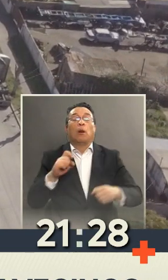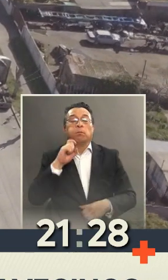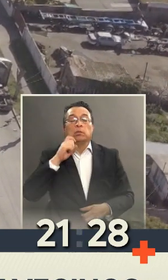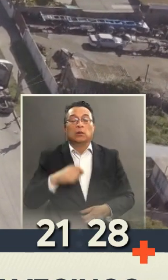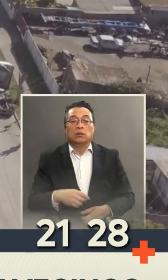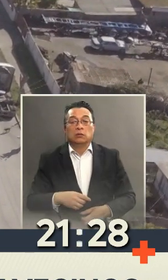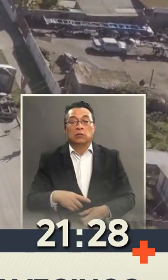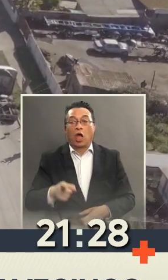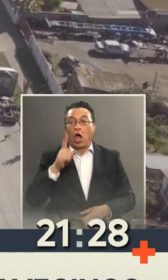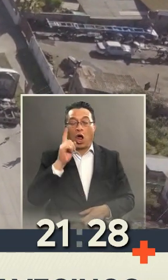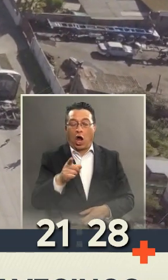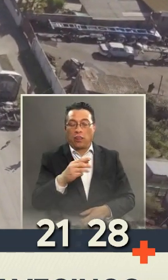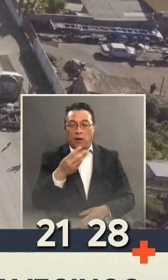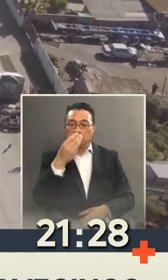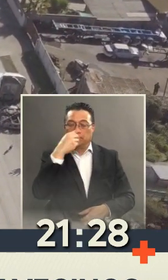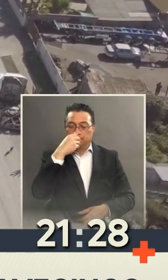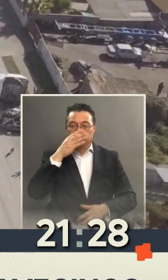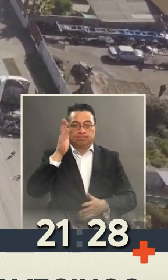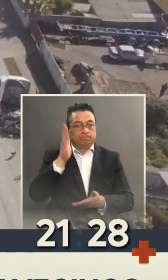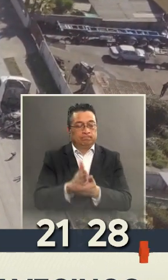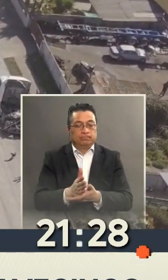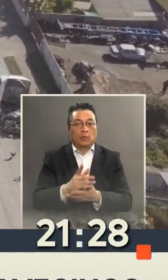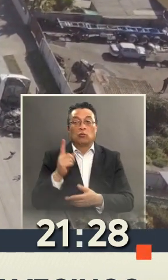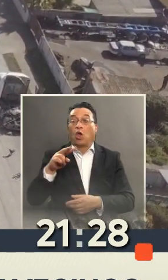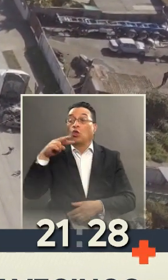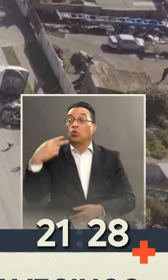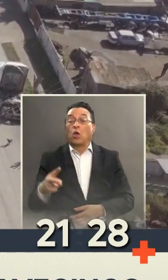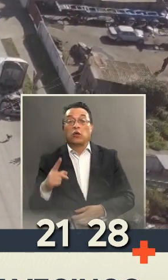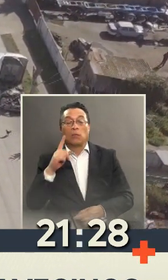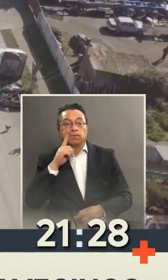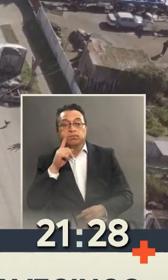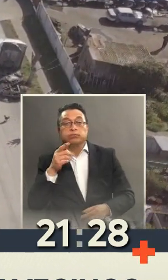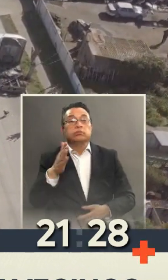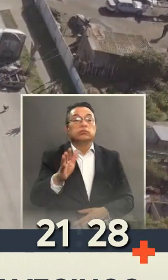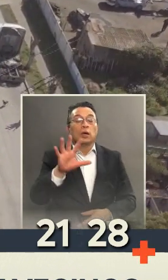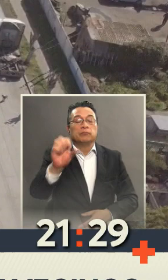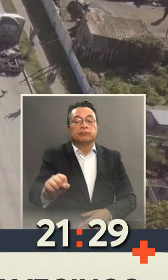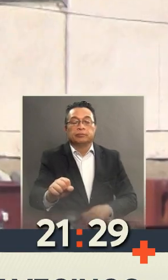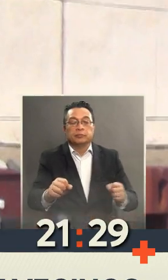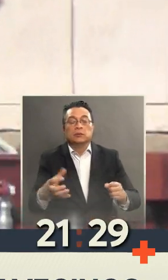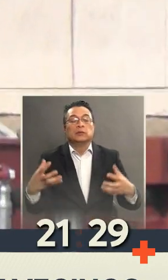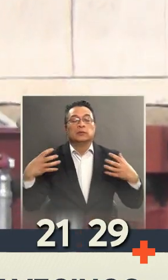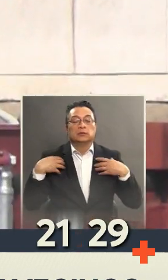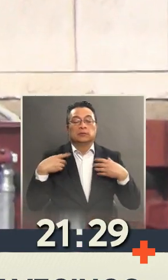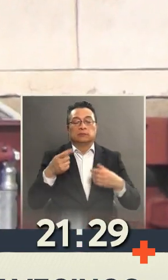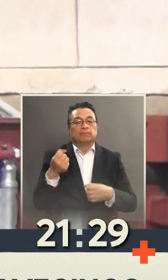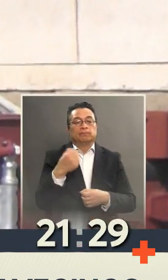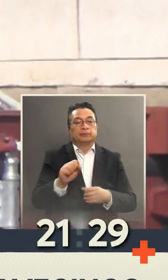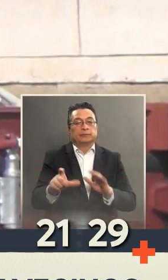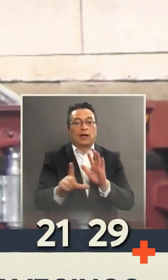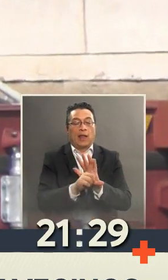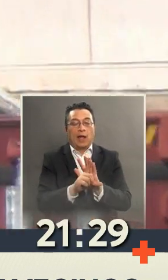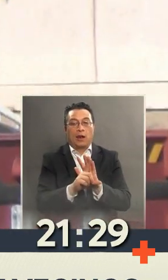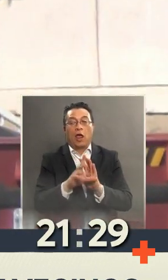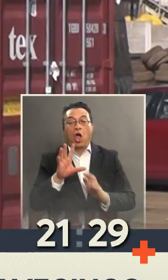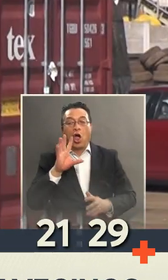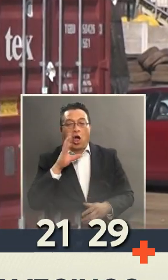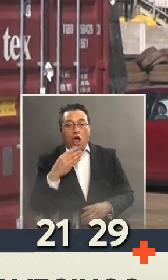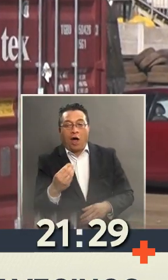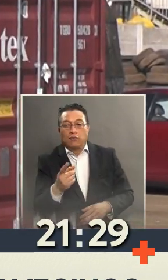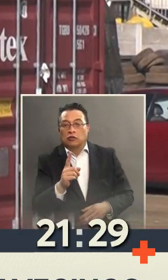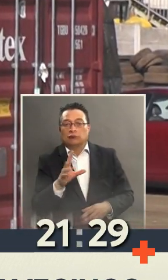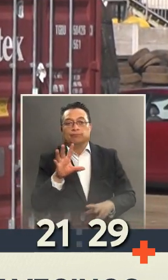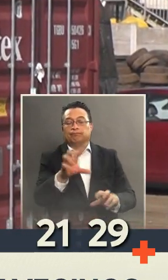orden de no informar, porque se esperaba que algún dueño del container apareciera y se hiciera cargo de la importación ilegal. Obviamente, eso nunca